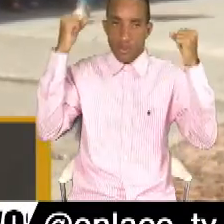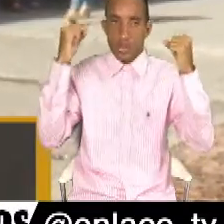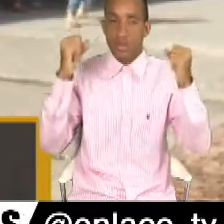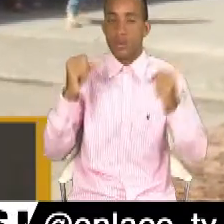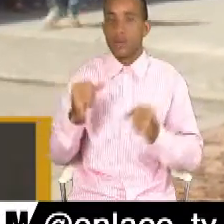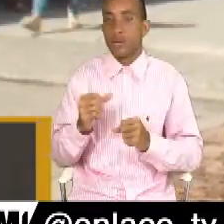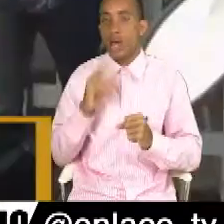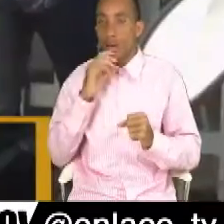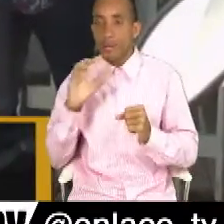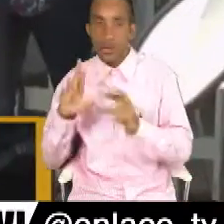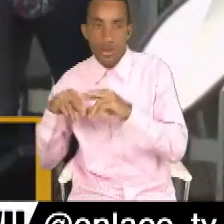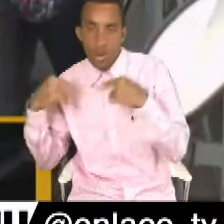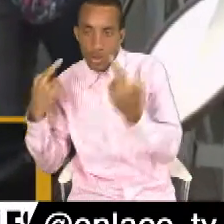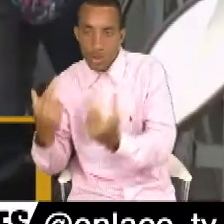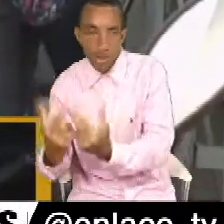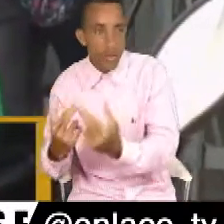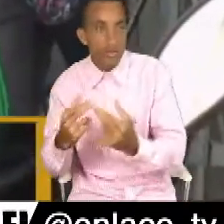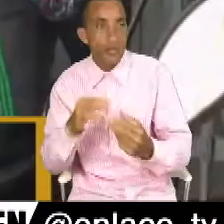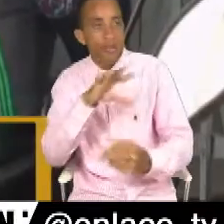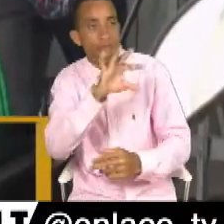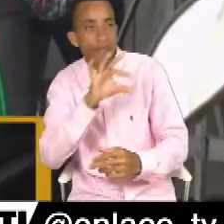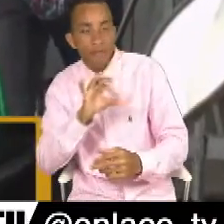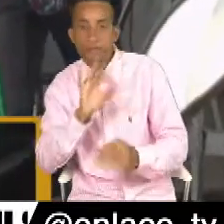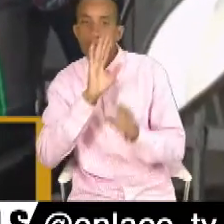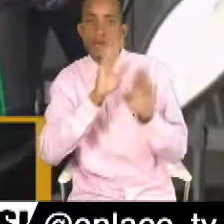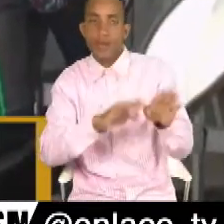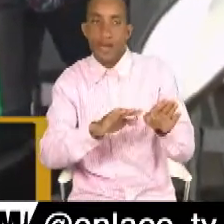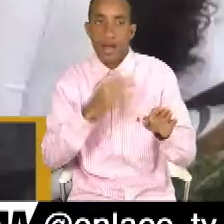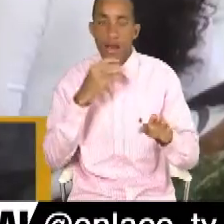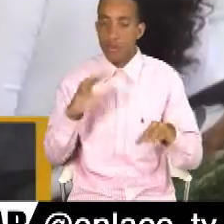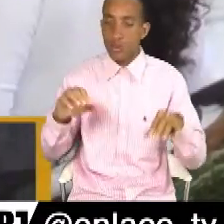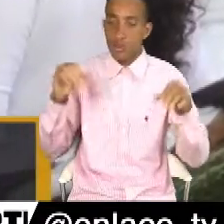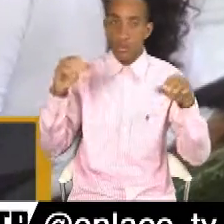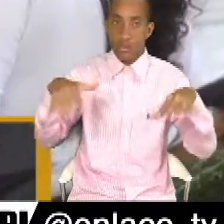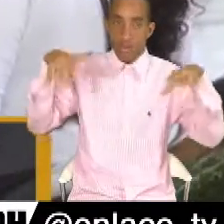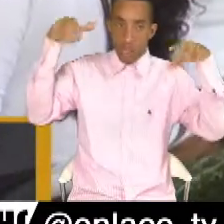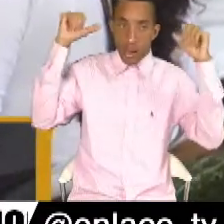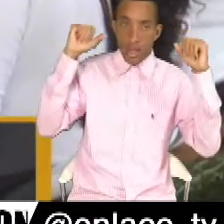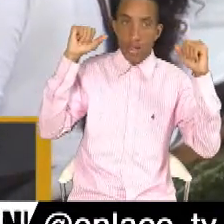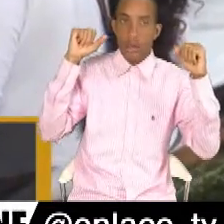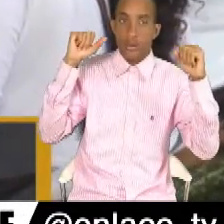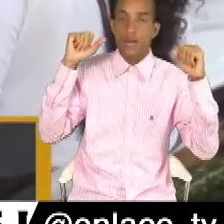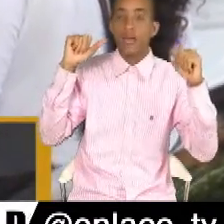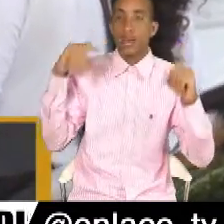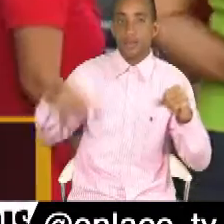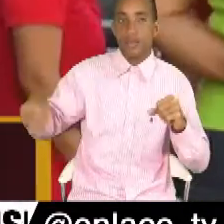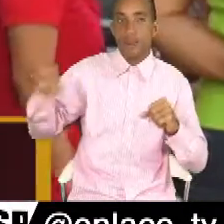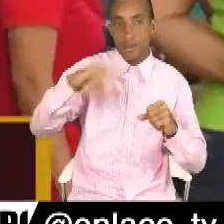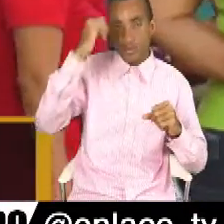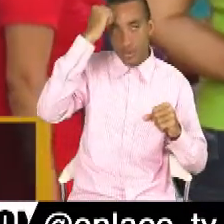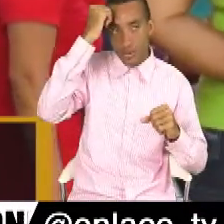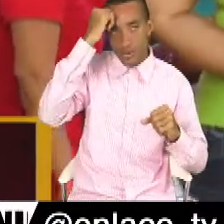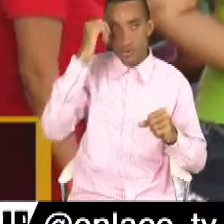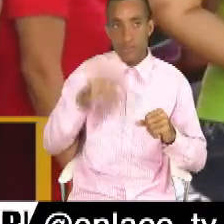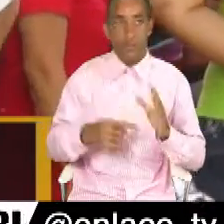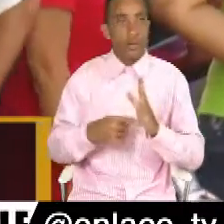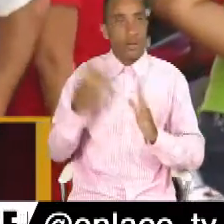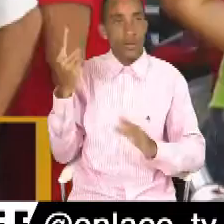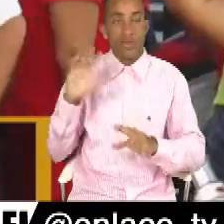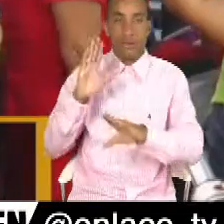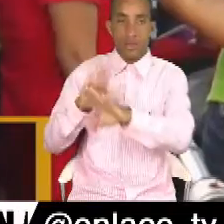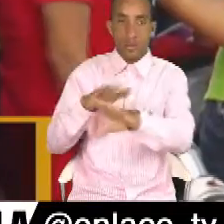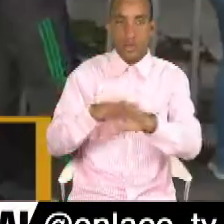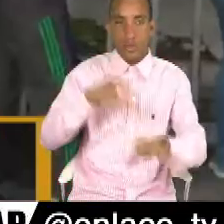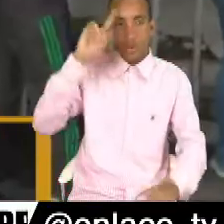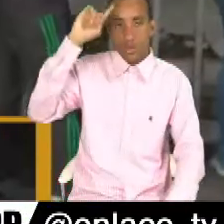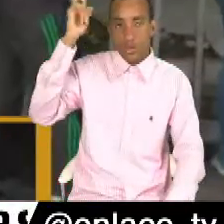negociar. Cuando se levante el paro, y exitosamente para los maestros, de una vez se concerta con el gobierno nacional